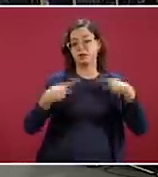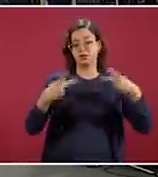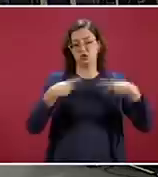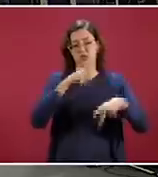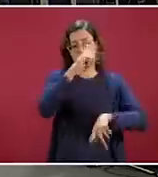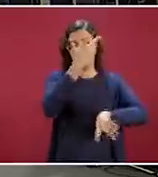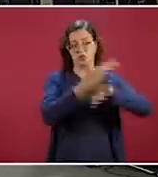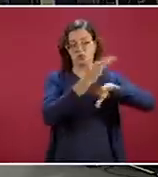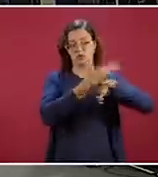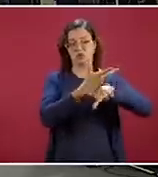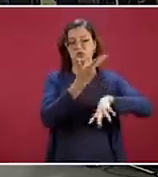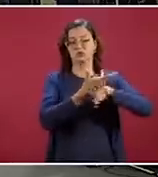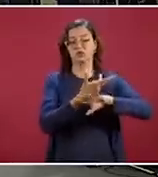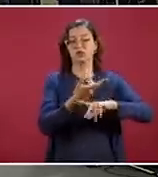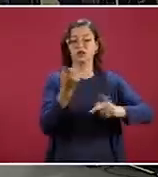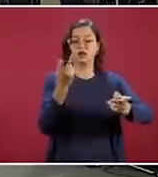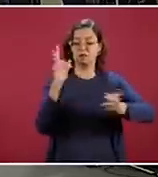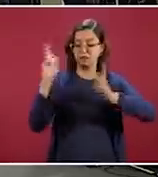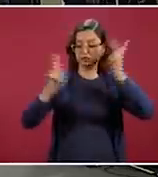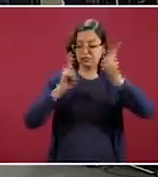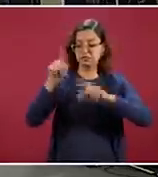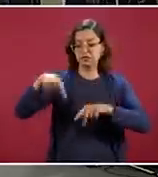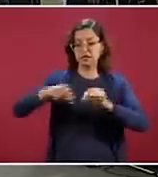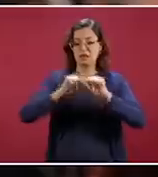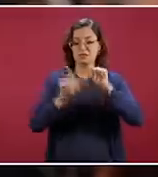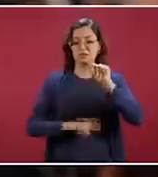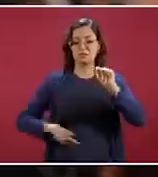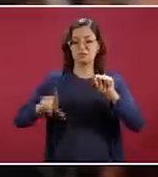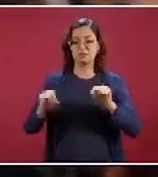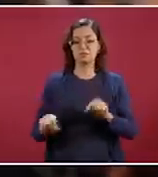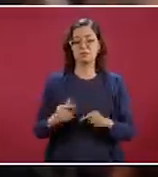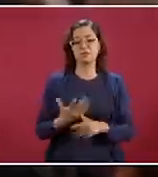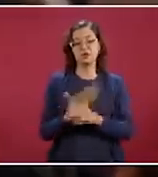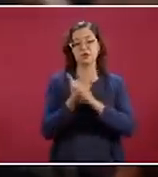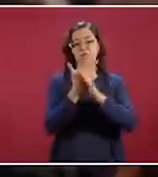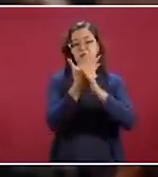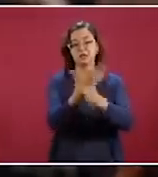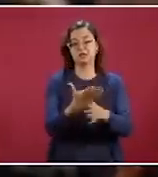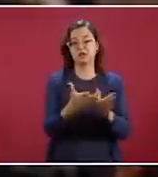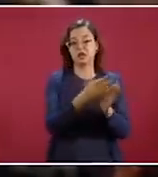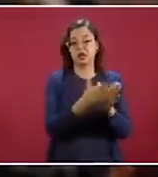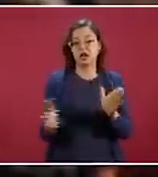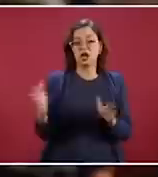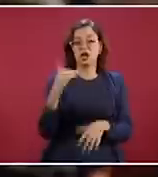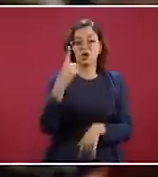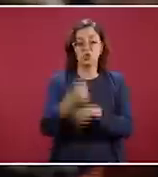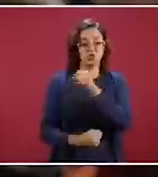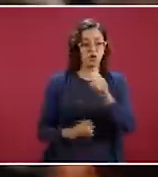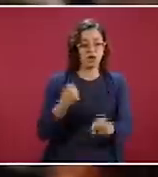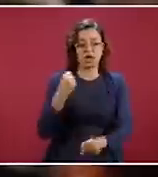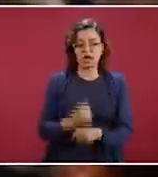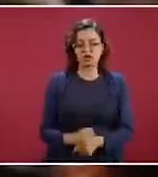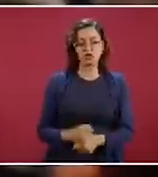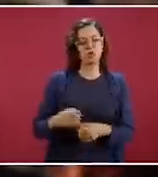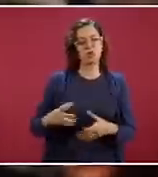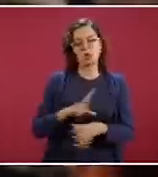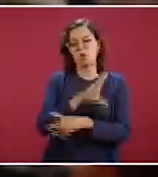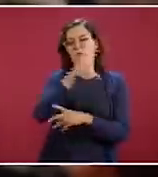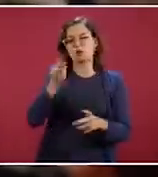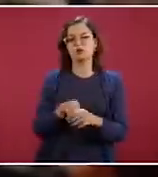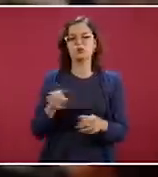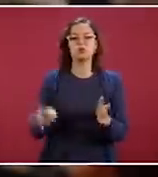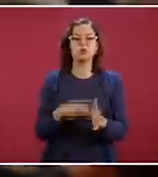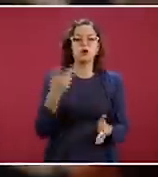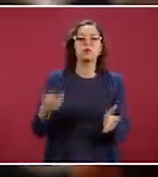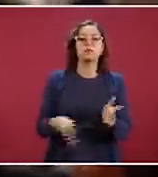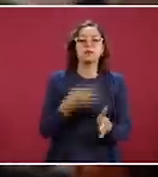esto de paisano seguro se lleve a cabo durante todo el año, ya que pues vienen continuamente. Y por otro lado también